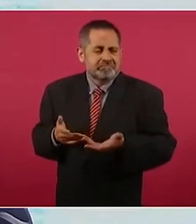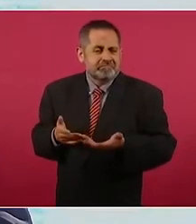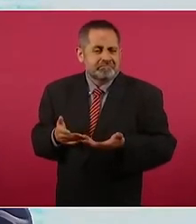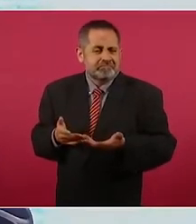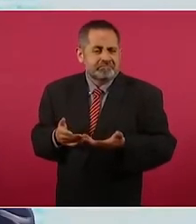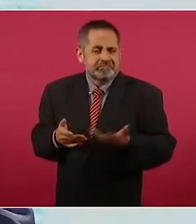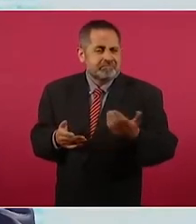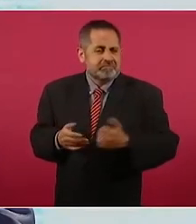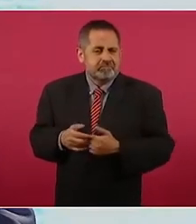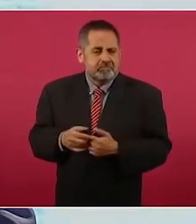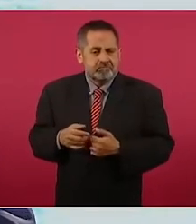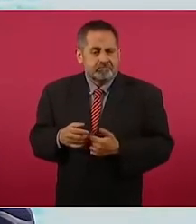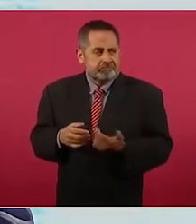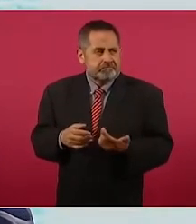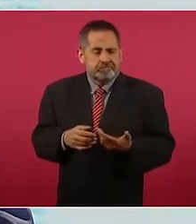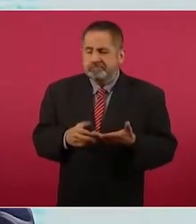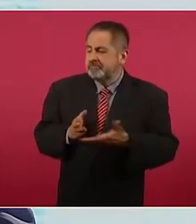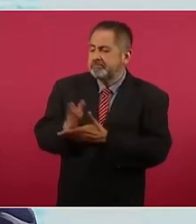a que nosotros